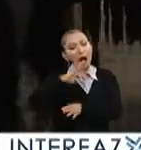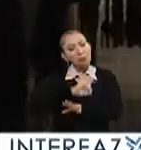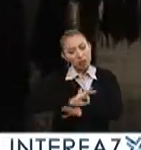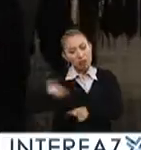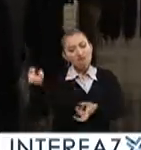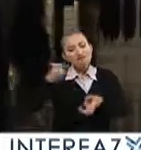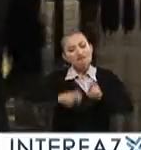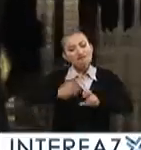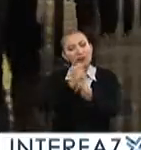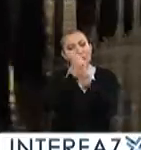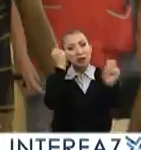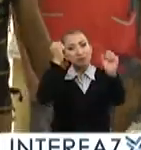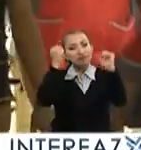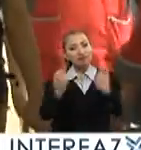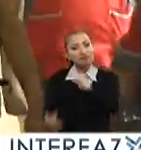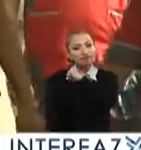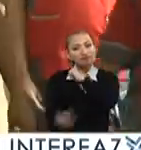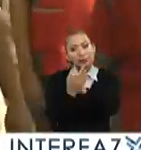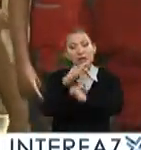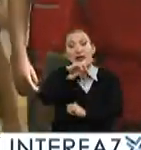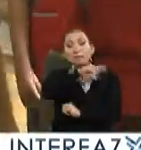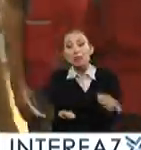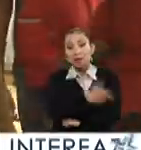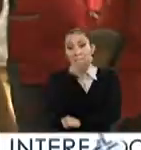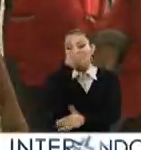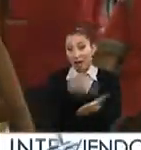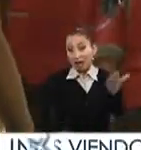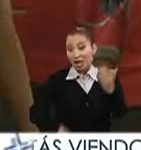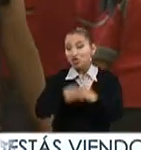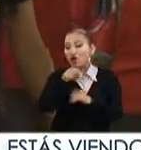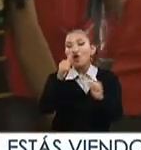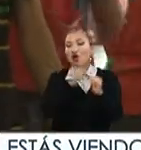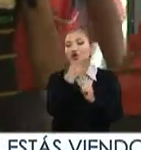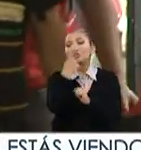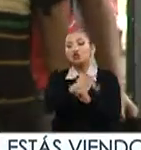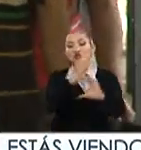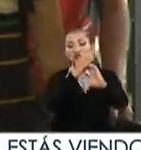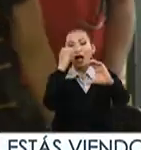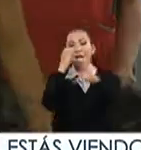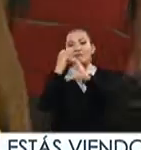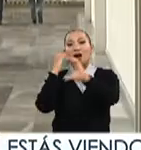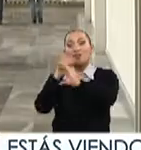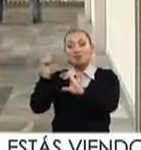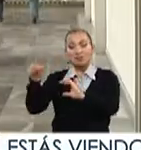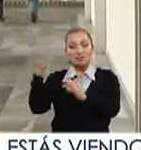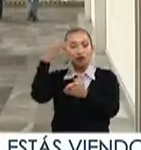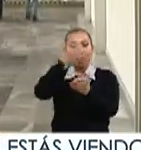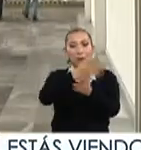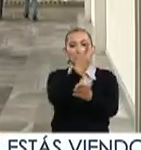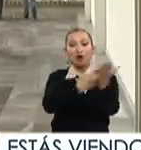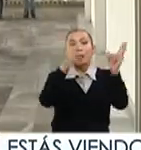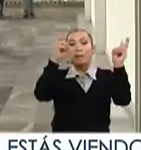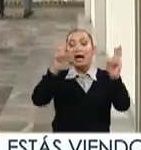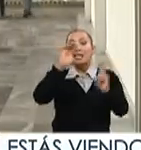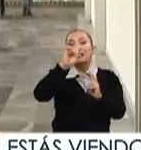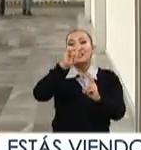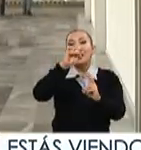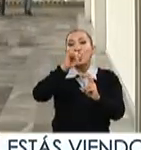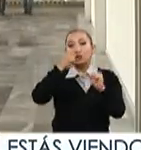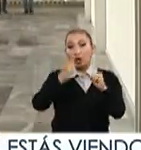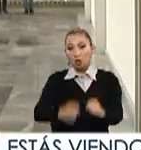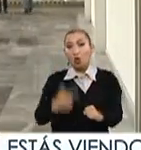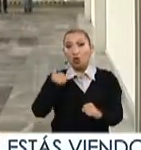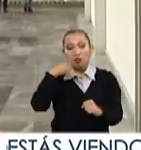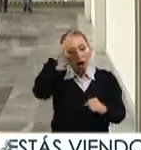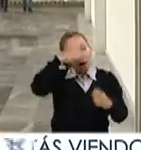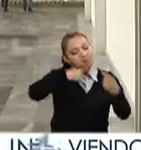puede transportarse de forma segura, rápida y económica a través de los autobuses que forman parte del programa Sendero Seguro.